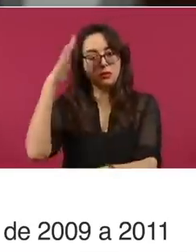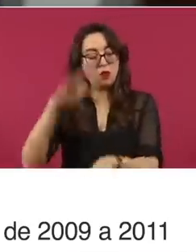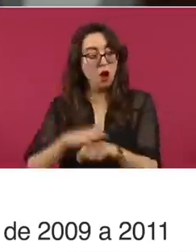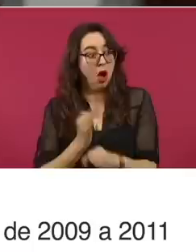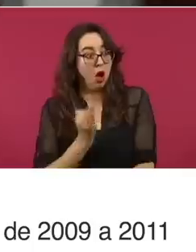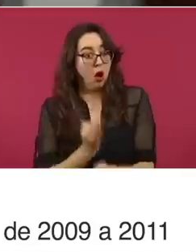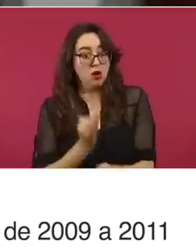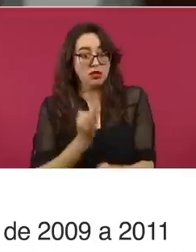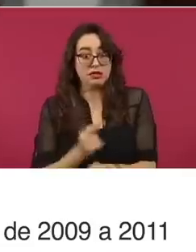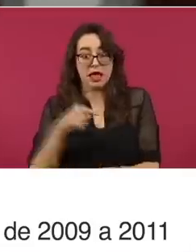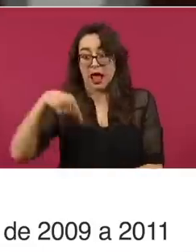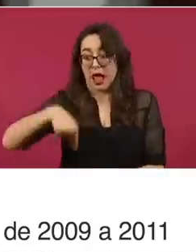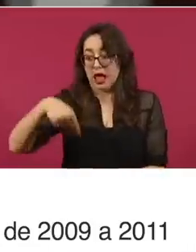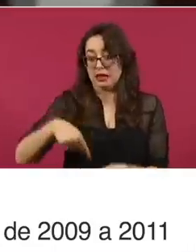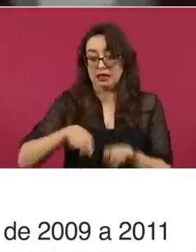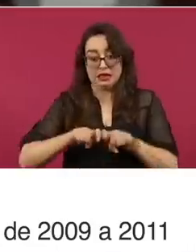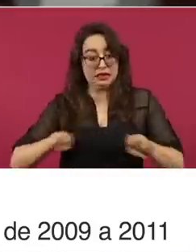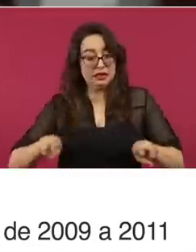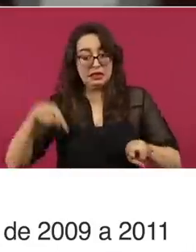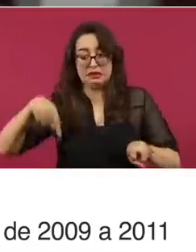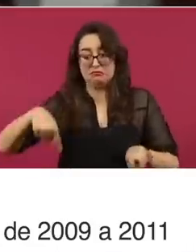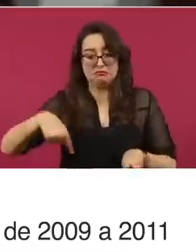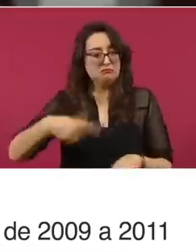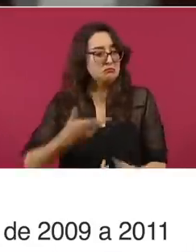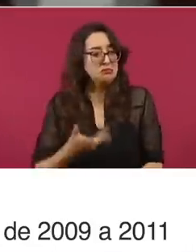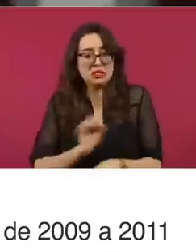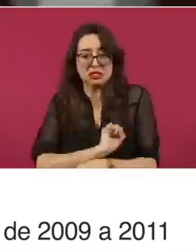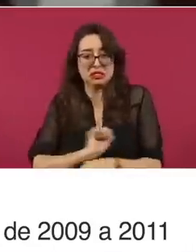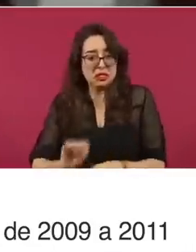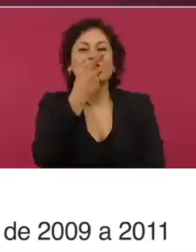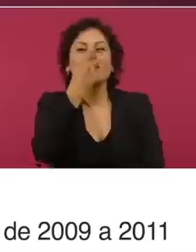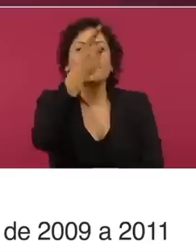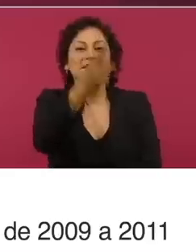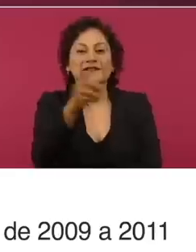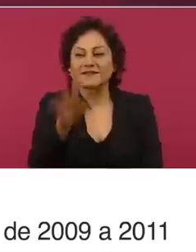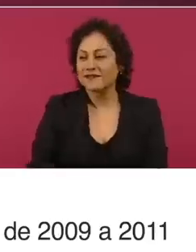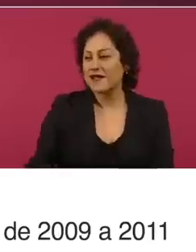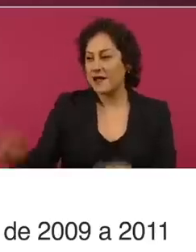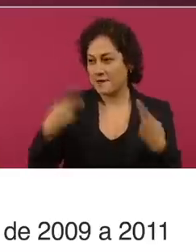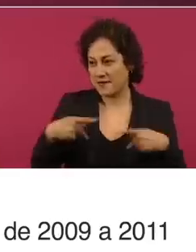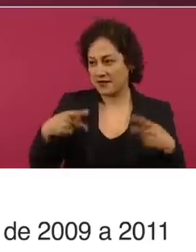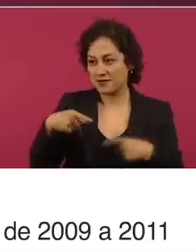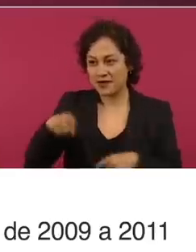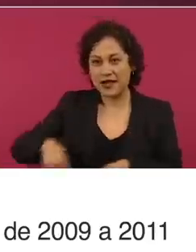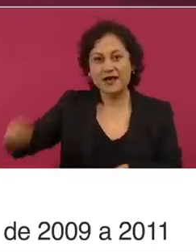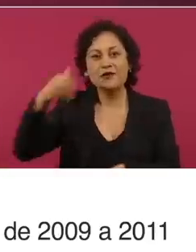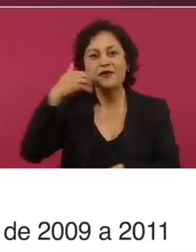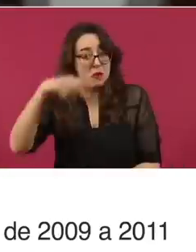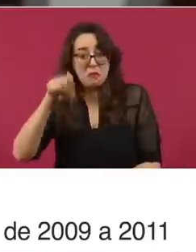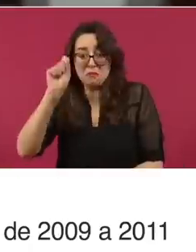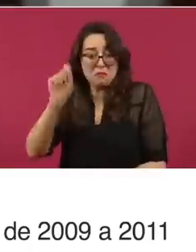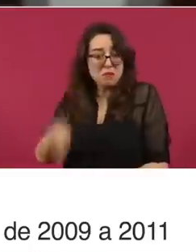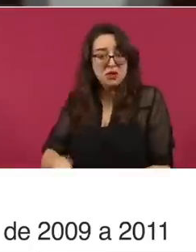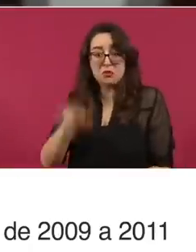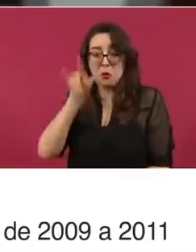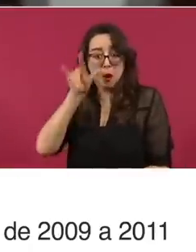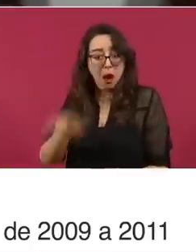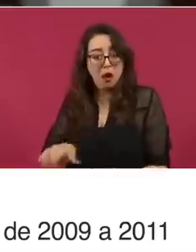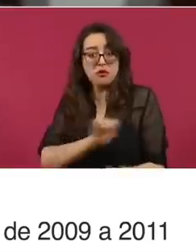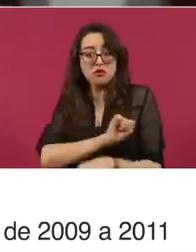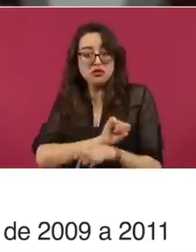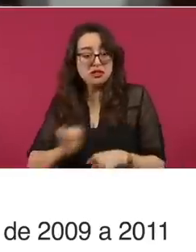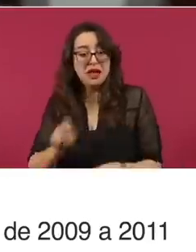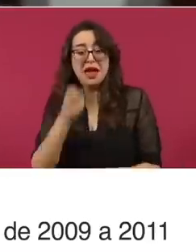nosotros, viaja el presidente de México. Ese solo gesto, señor presidente, lo